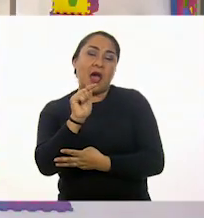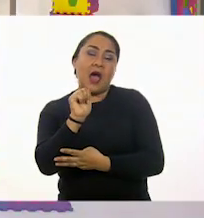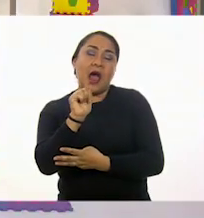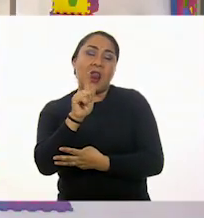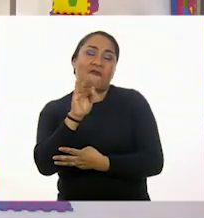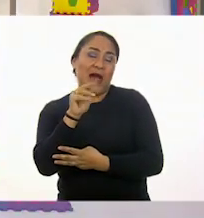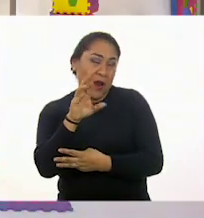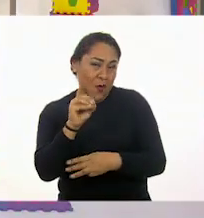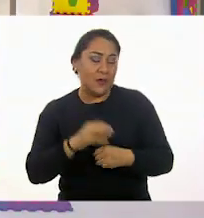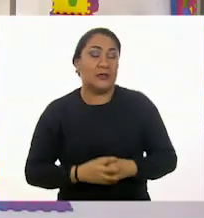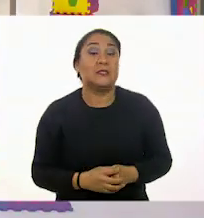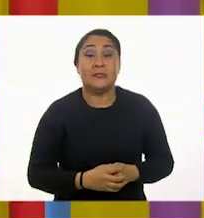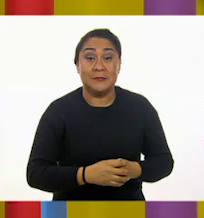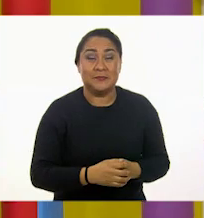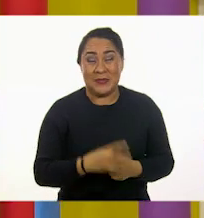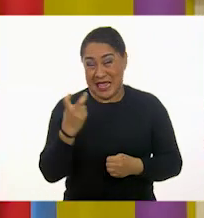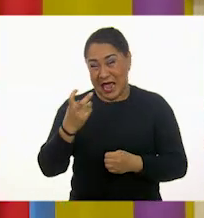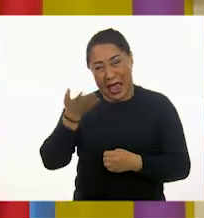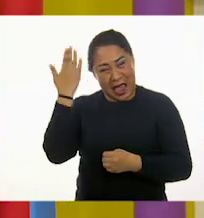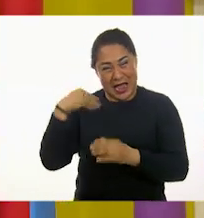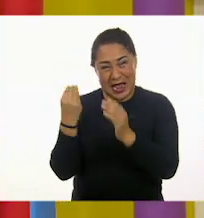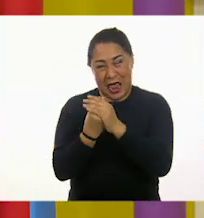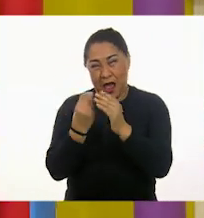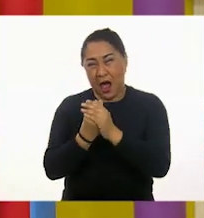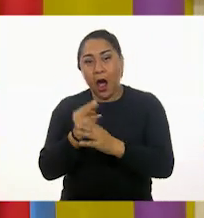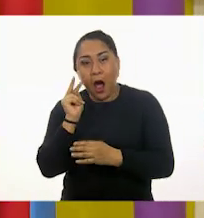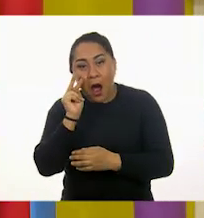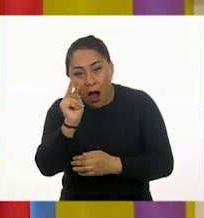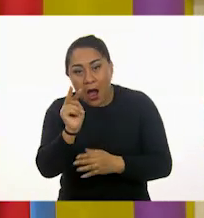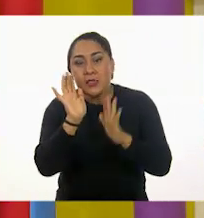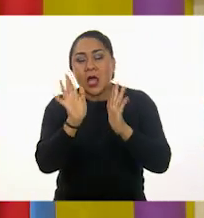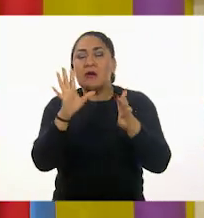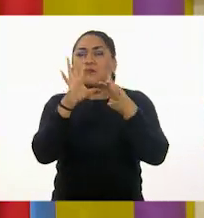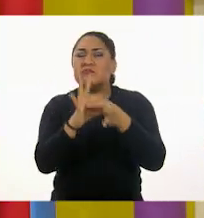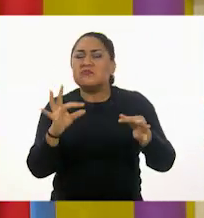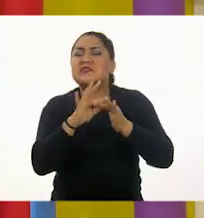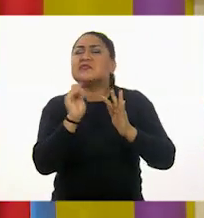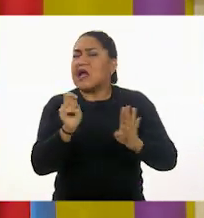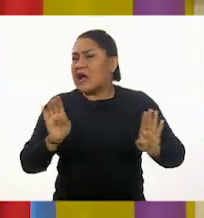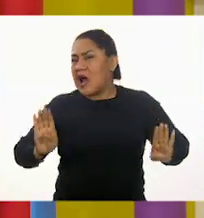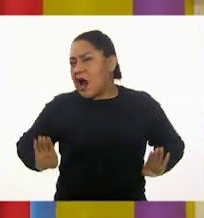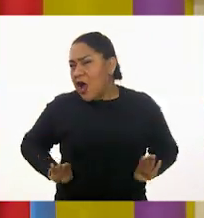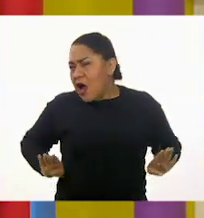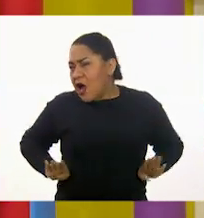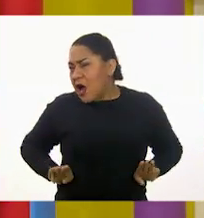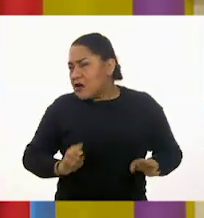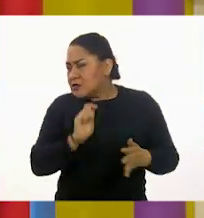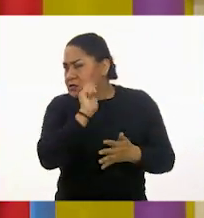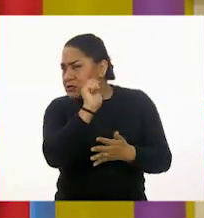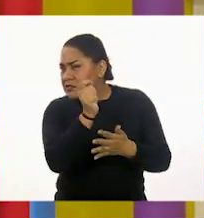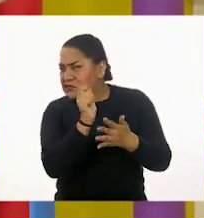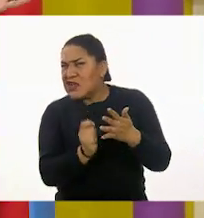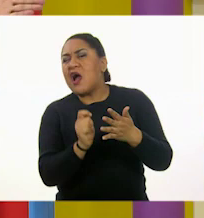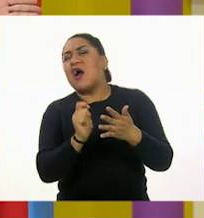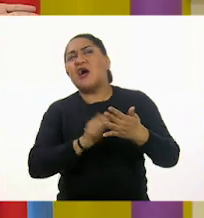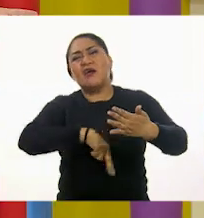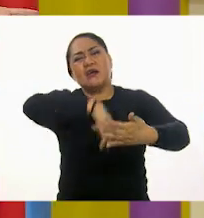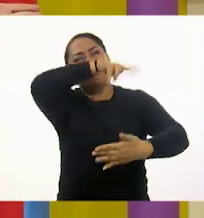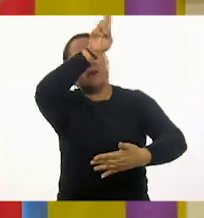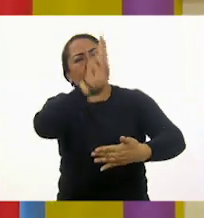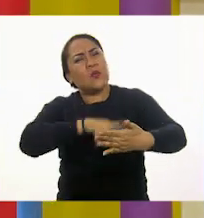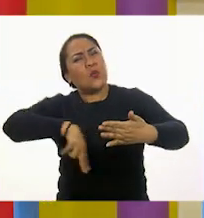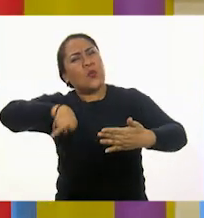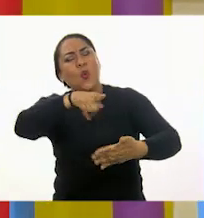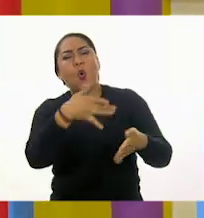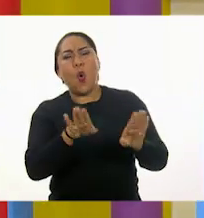Wow, en este programa, en esta clase vimos y recordamos las características un poco de lo que es el muralismo en